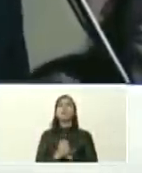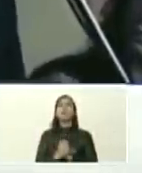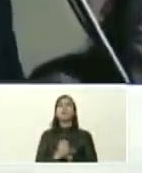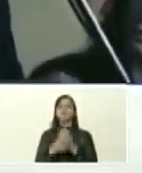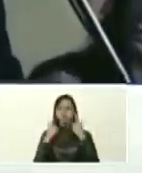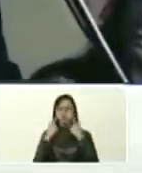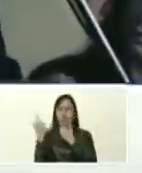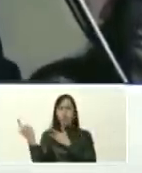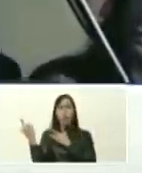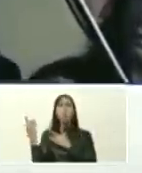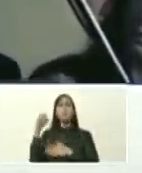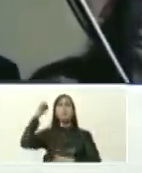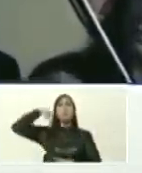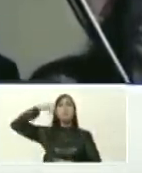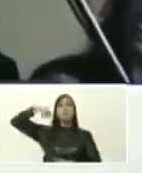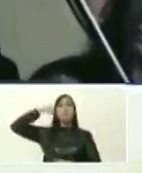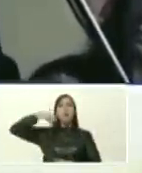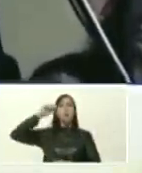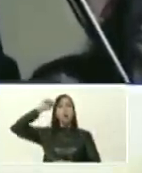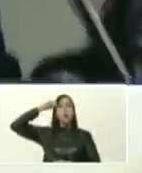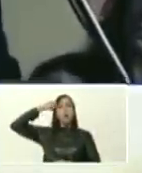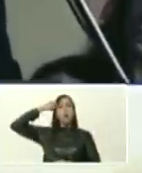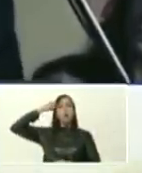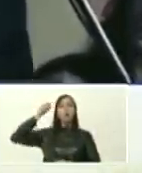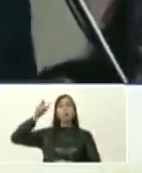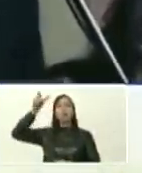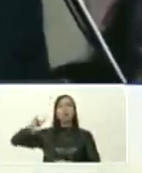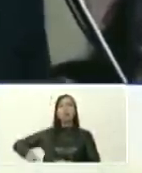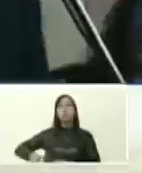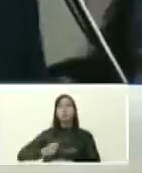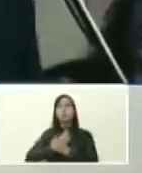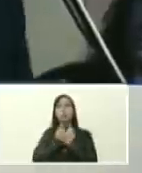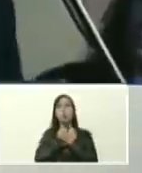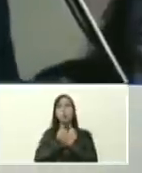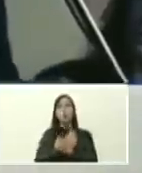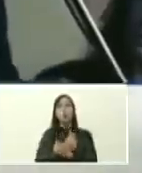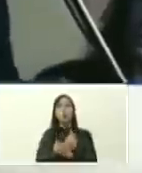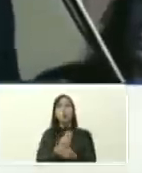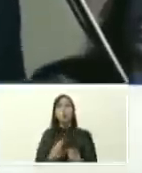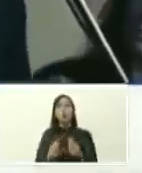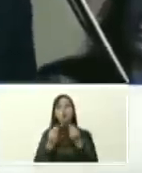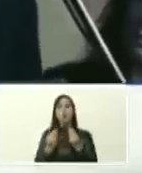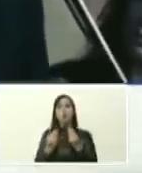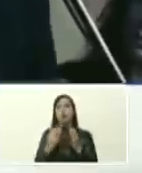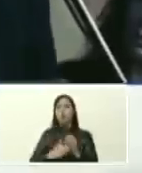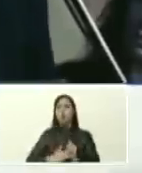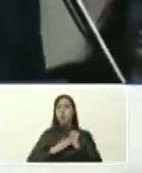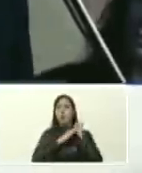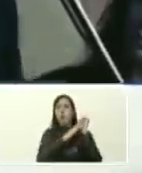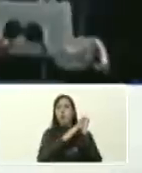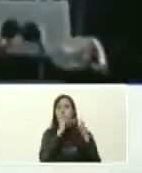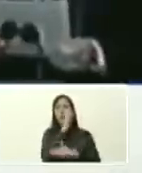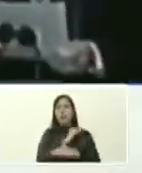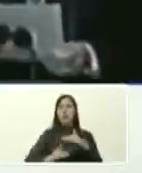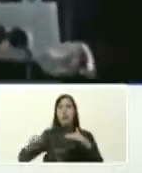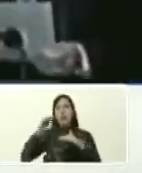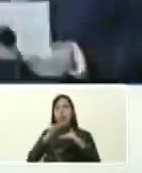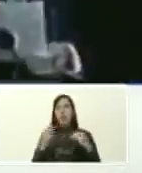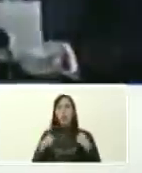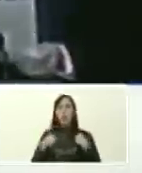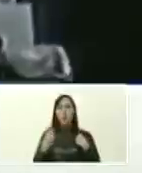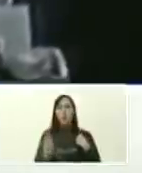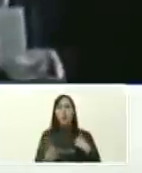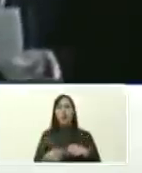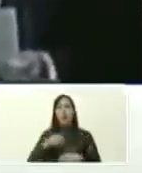ver este video para recordar con mucho amor a este gigante que sigue vivo en